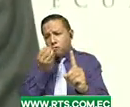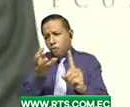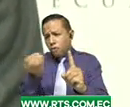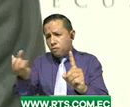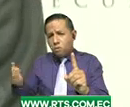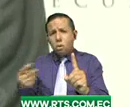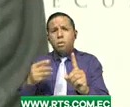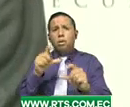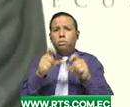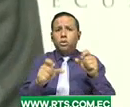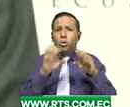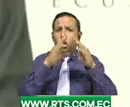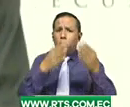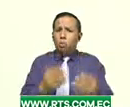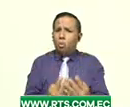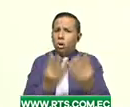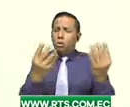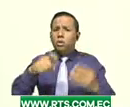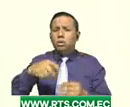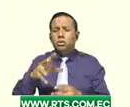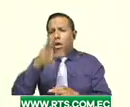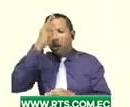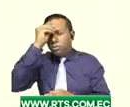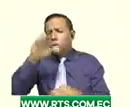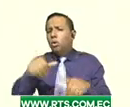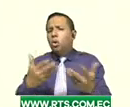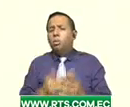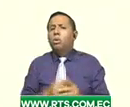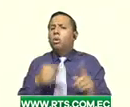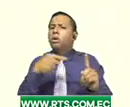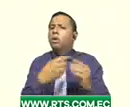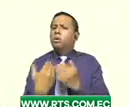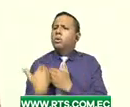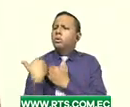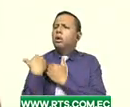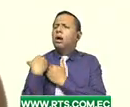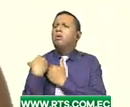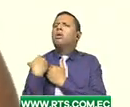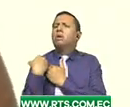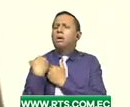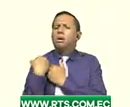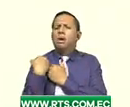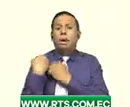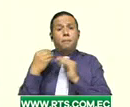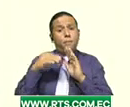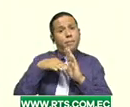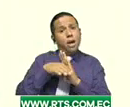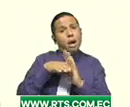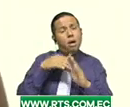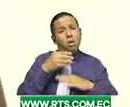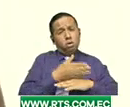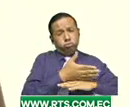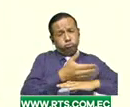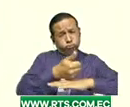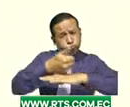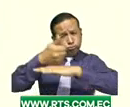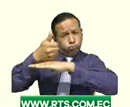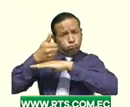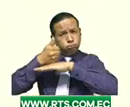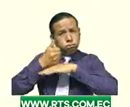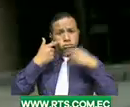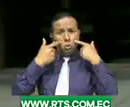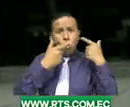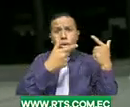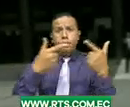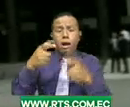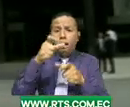pueblo ecuatoriano y sus representantes. Porque su rol de superintendente es justamente cuidar a quienes hacen uso de los servicios